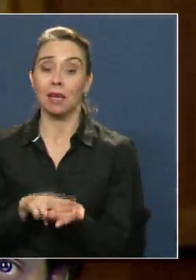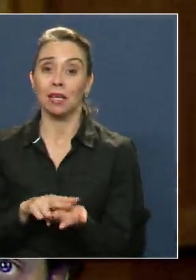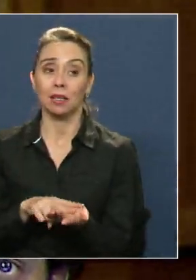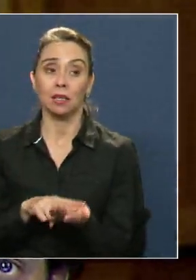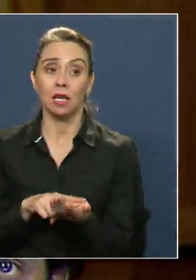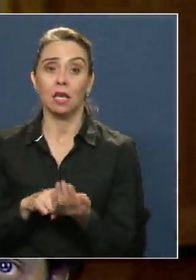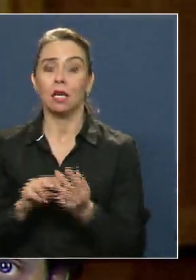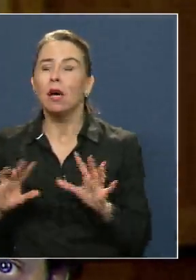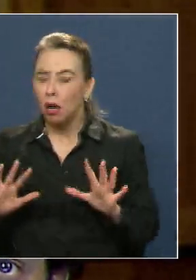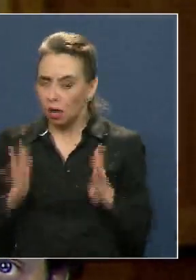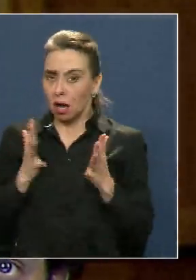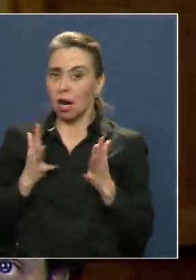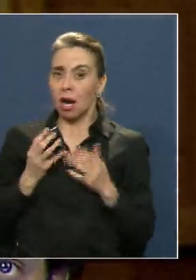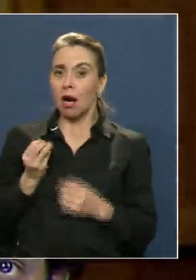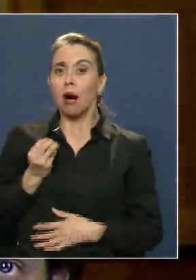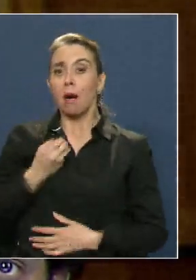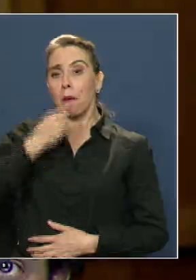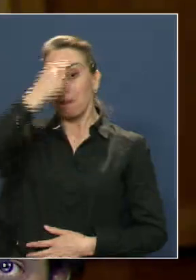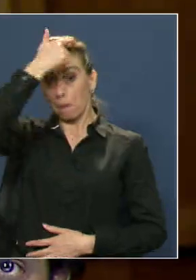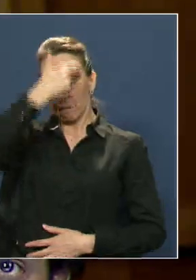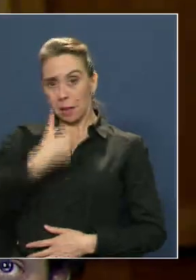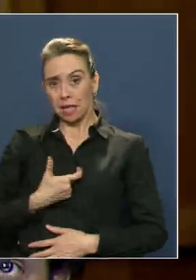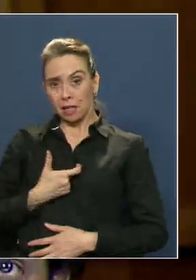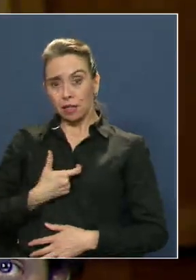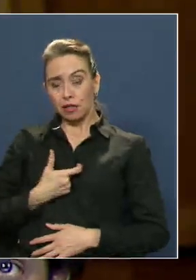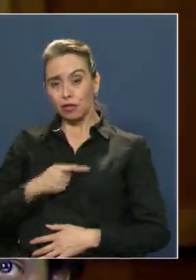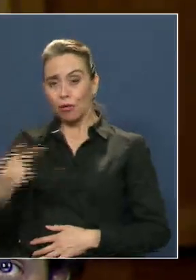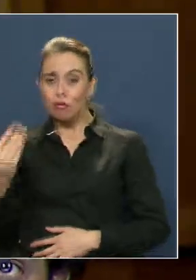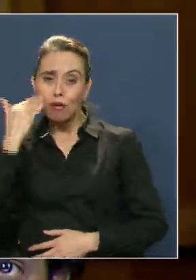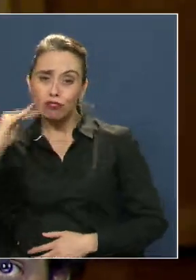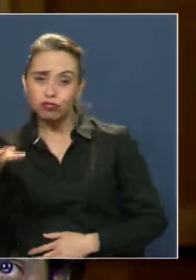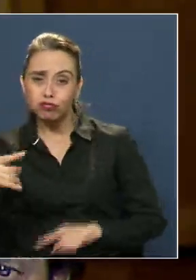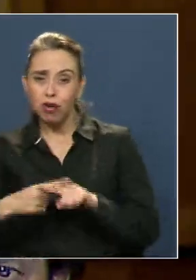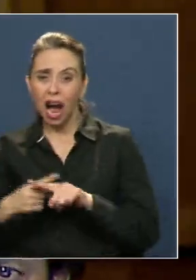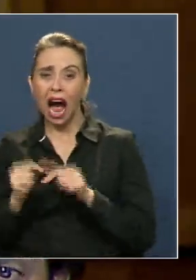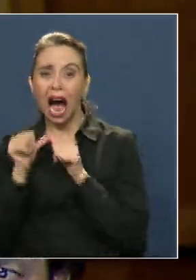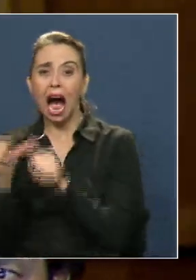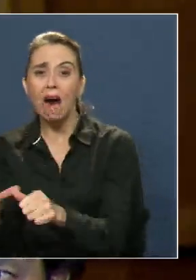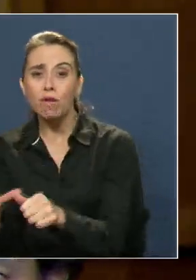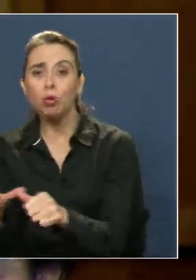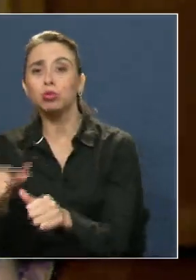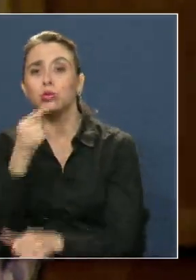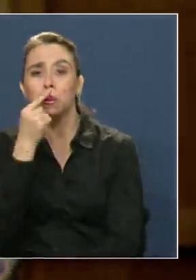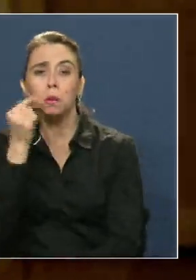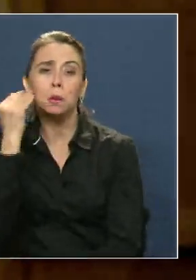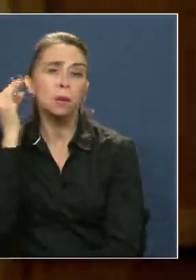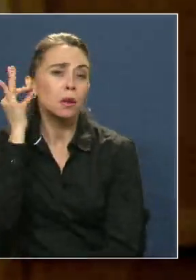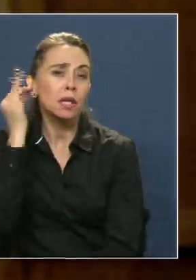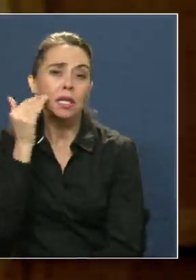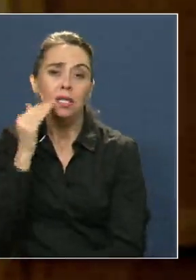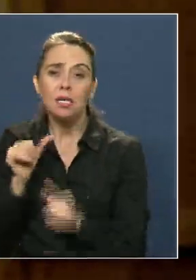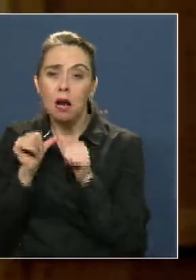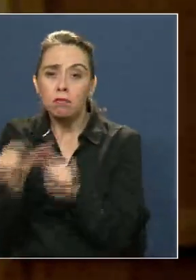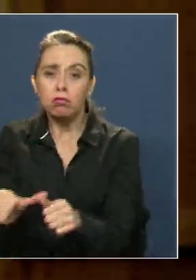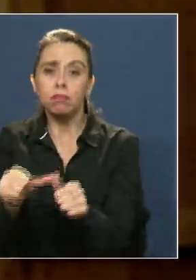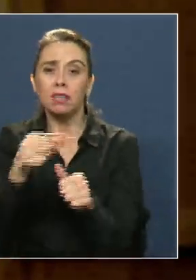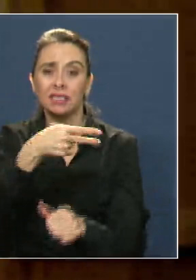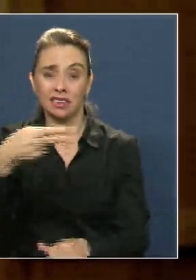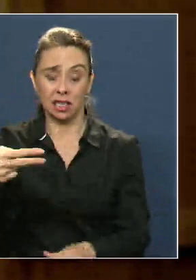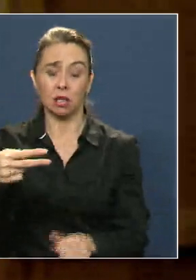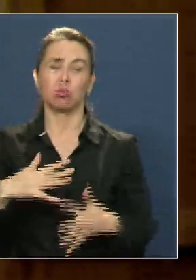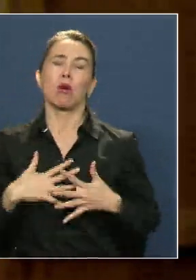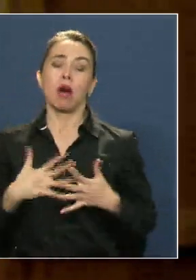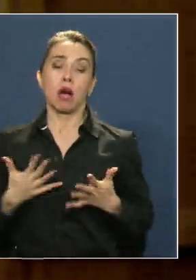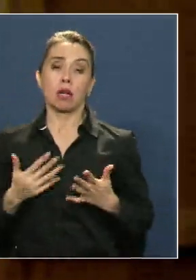Realmente impresionante que una persona pueda hacer abuso de un menor, de un niño, una niña, en el ámbito sexual sobre todo. Y yo